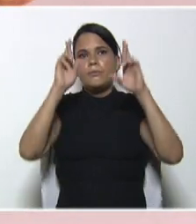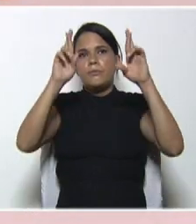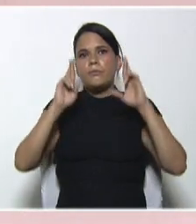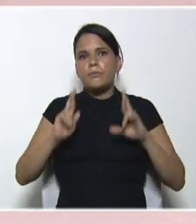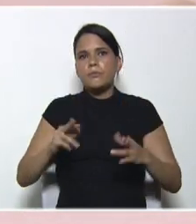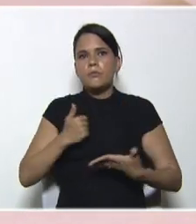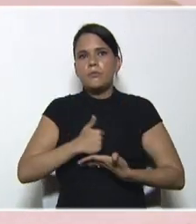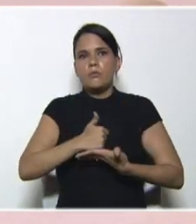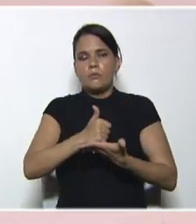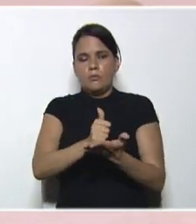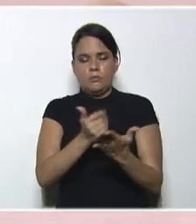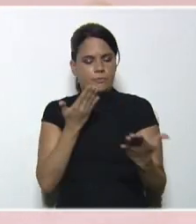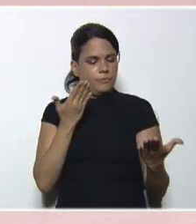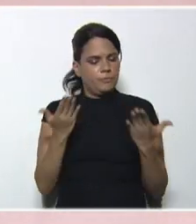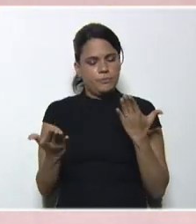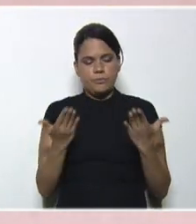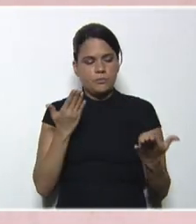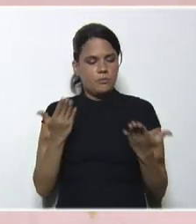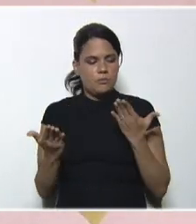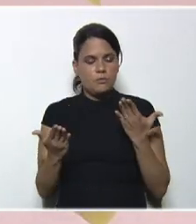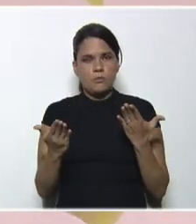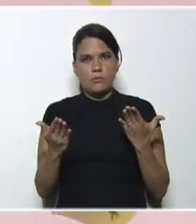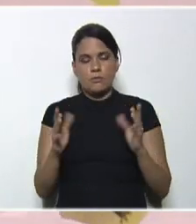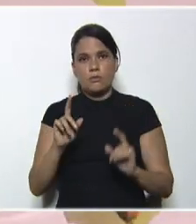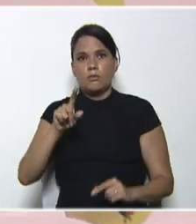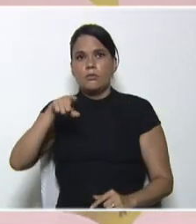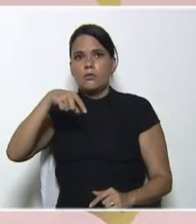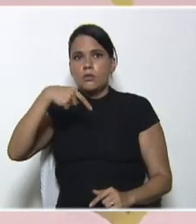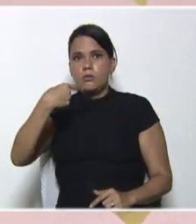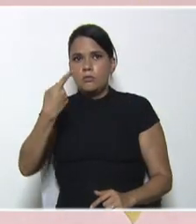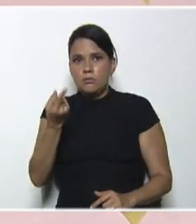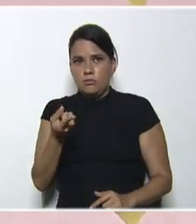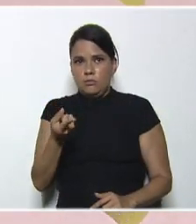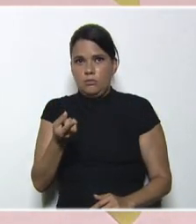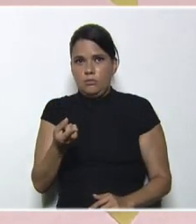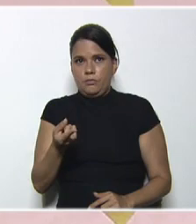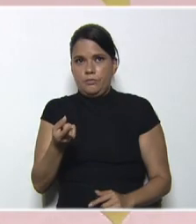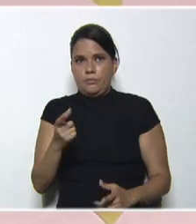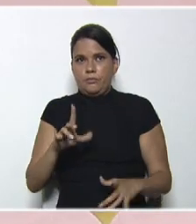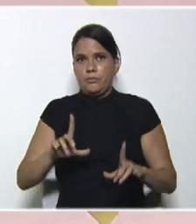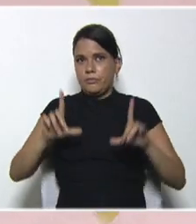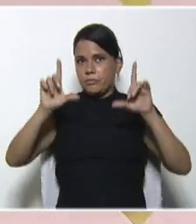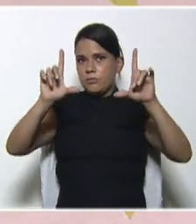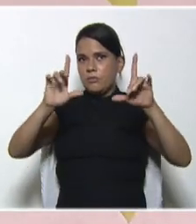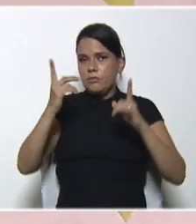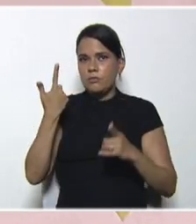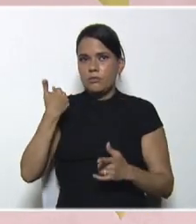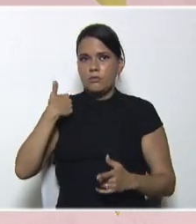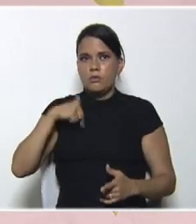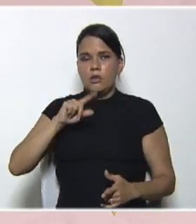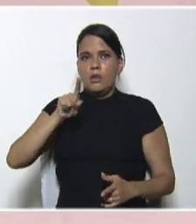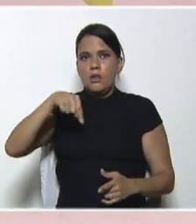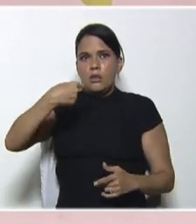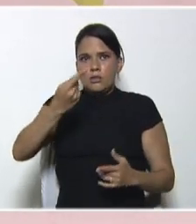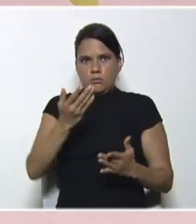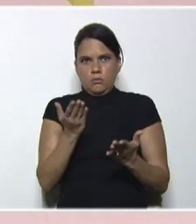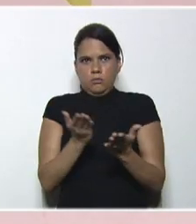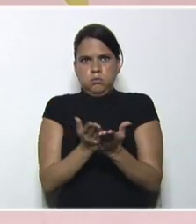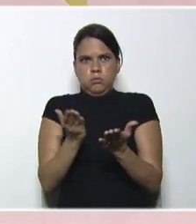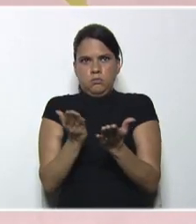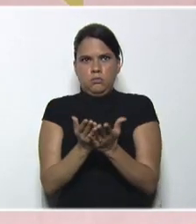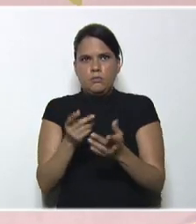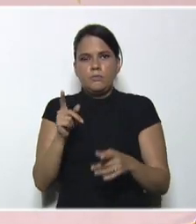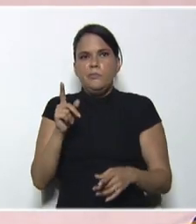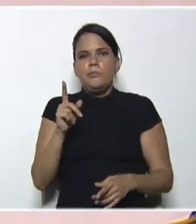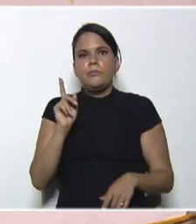permite compararlo con el resto de las láminas que tengan los otros estudiantes de acuerdo a